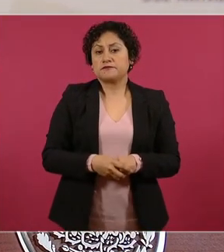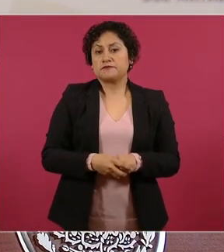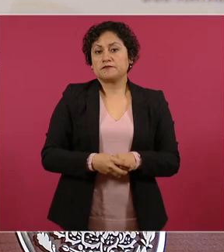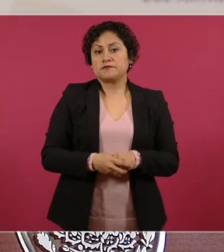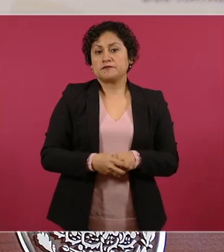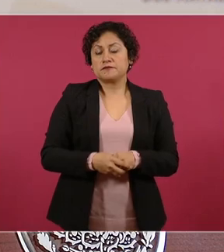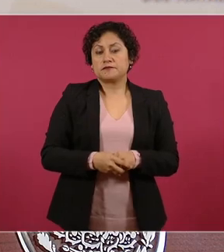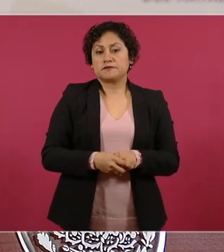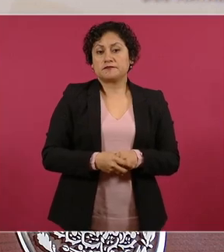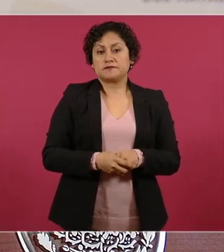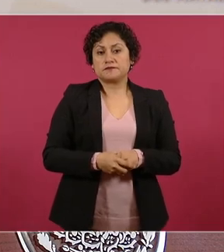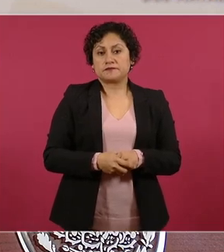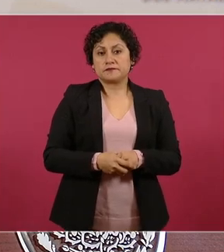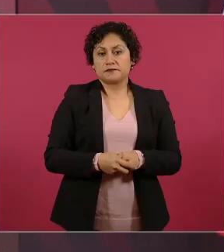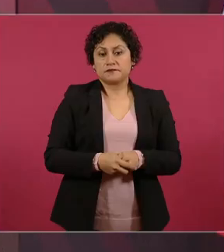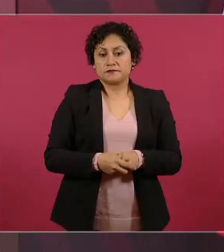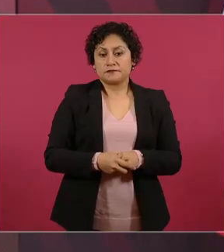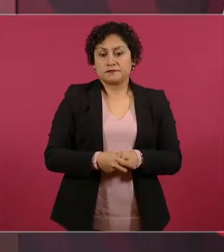y